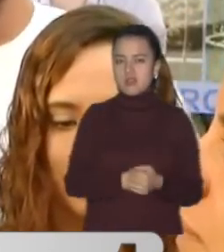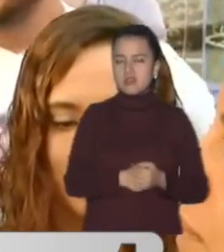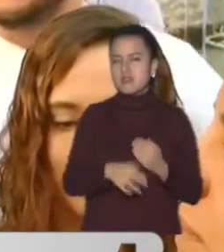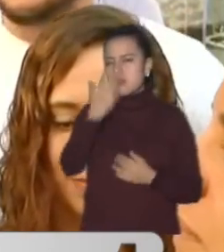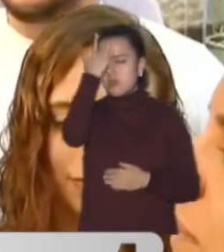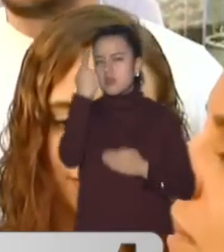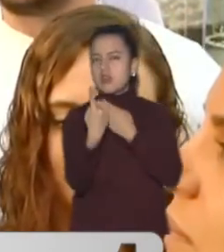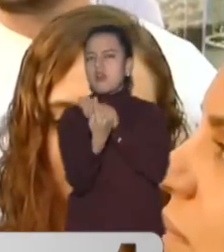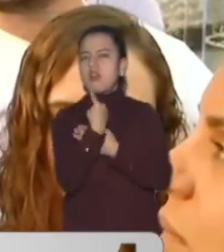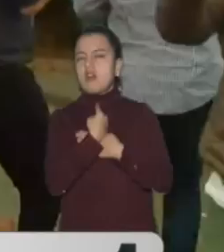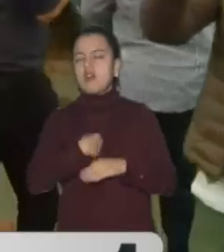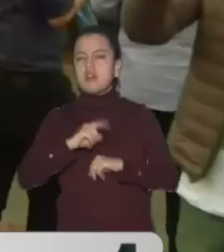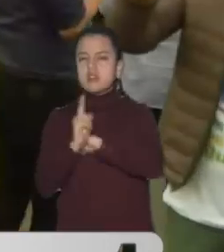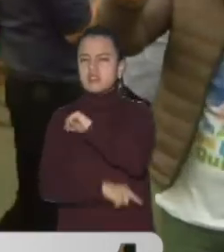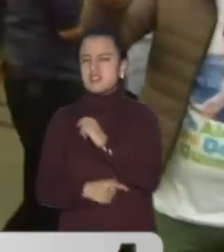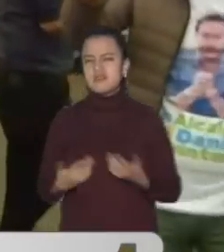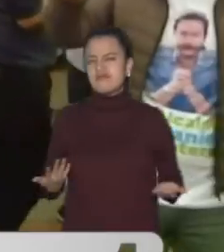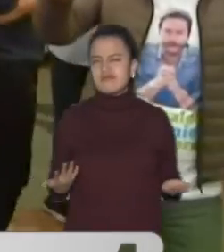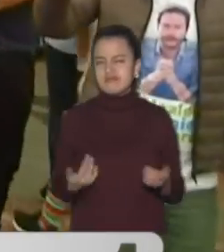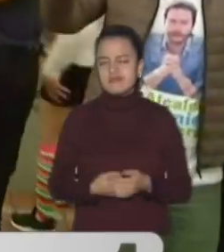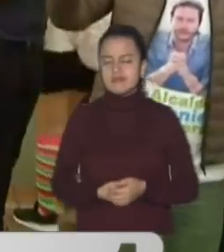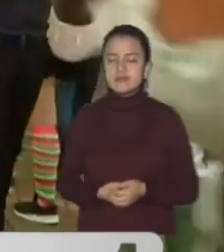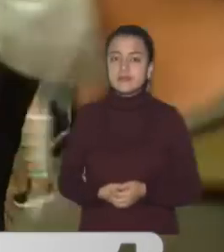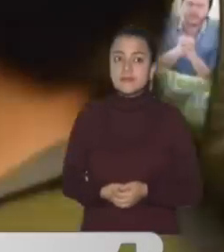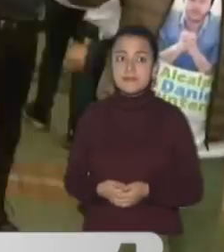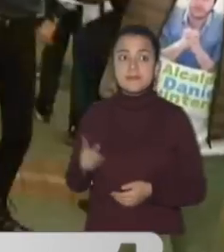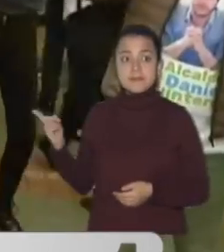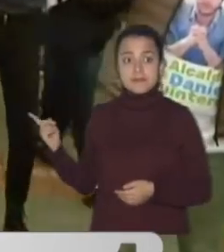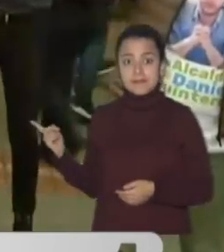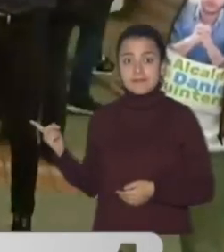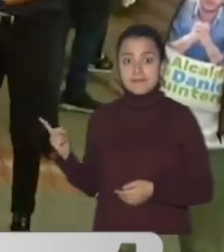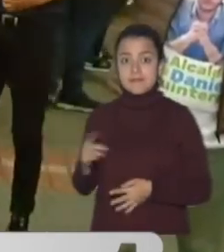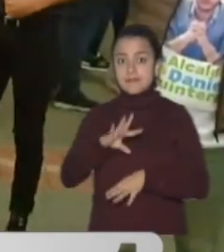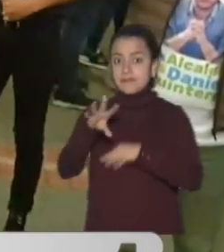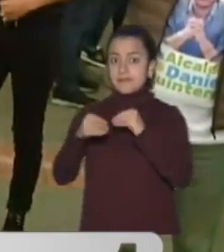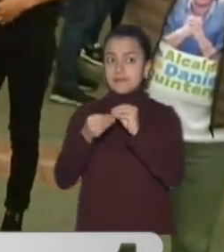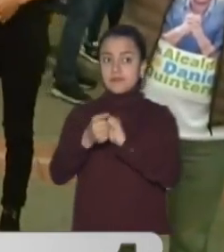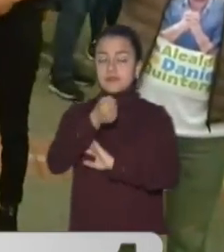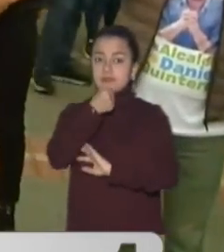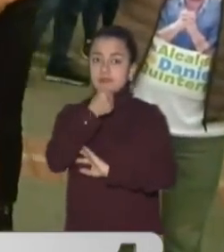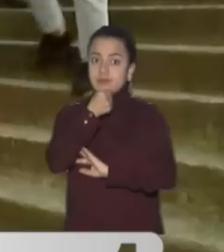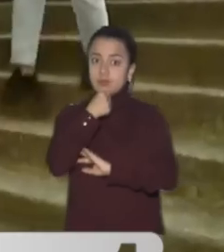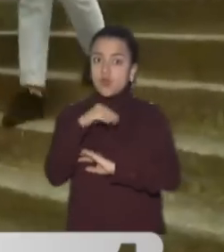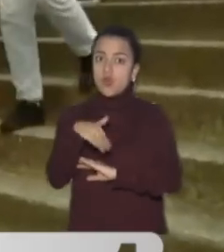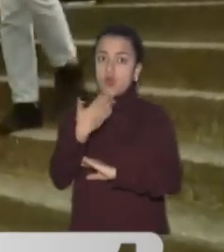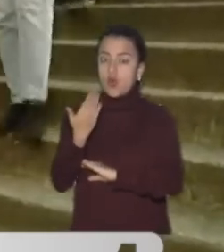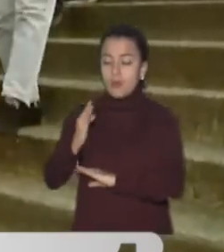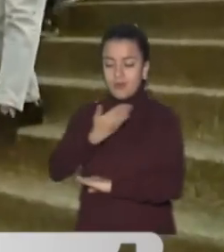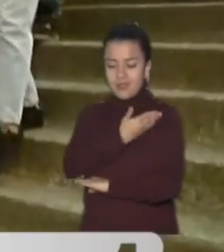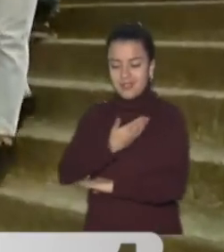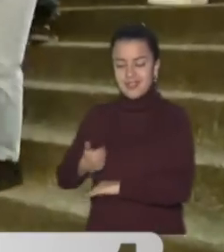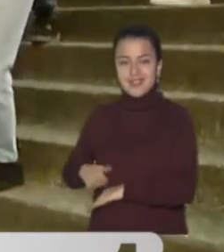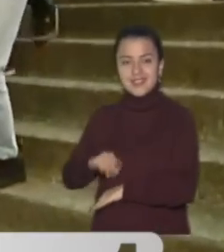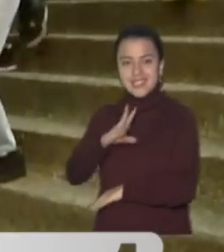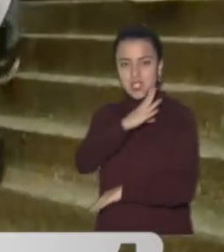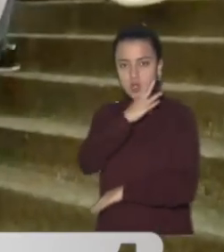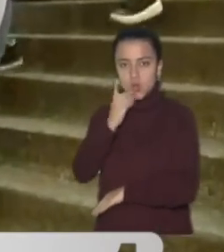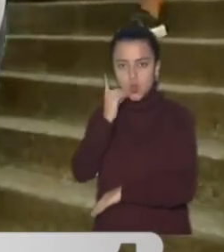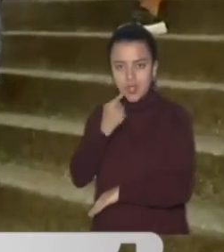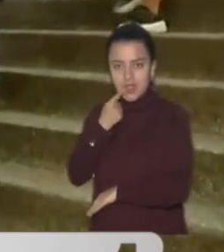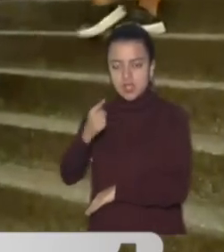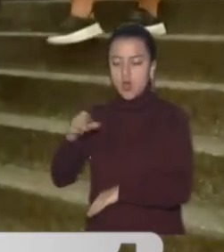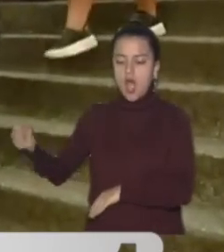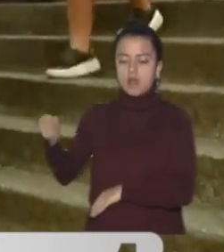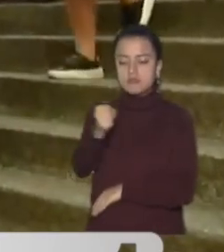hace parte de su misma línea política. El alcalde se refirió además a las declaraciones del designado por el presidente Duque, quien dijo que